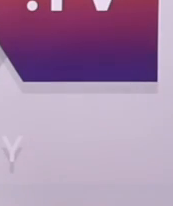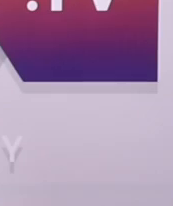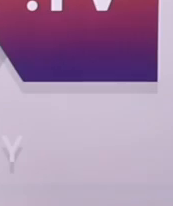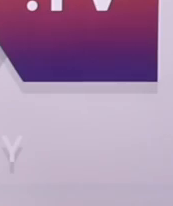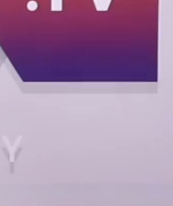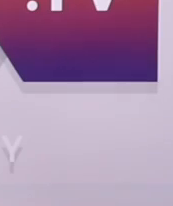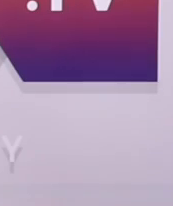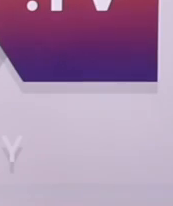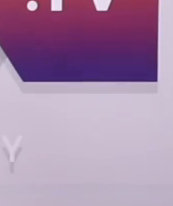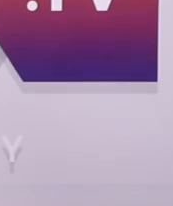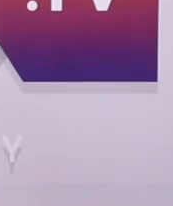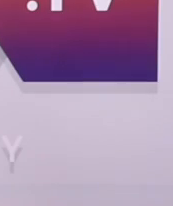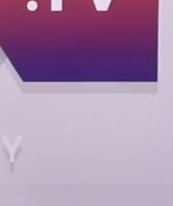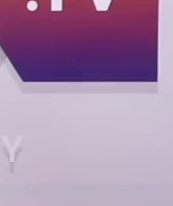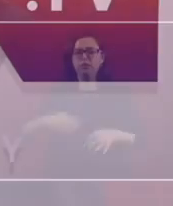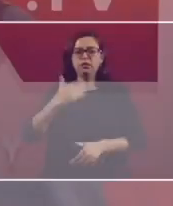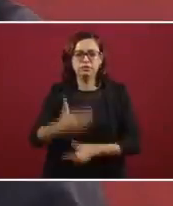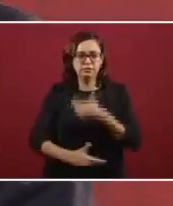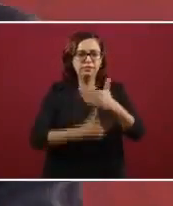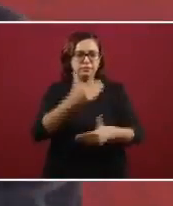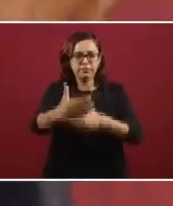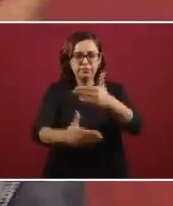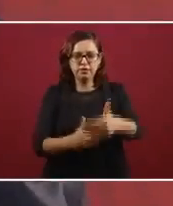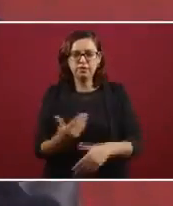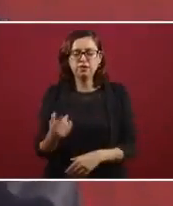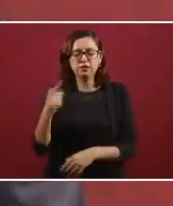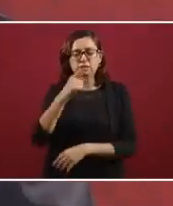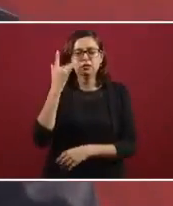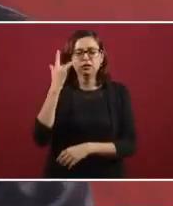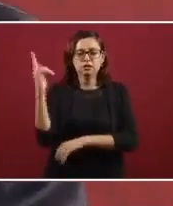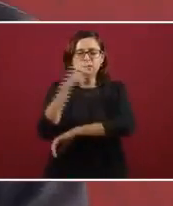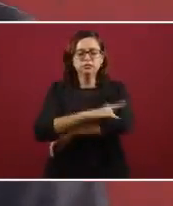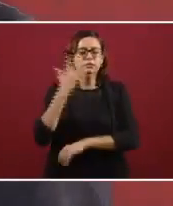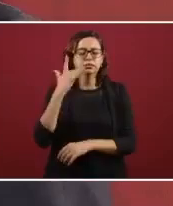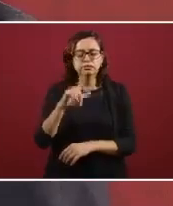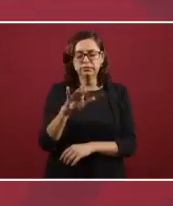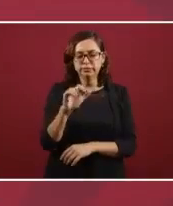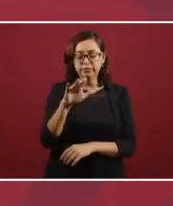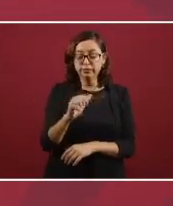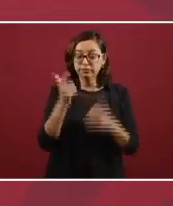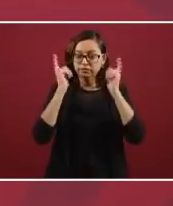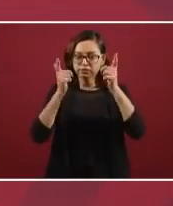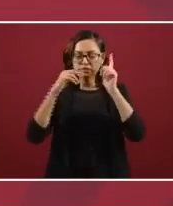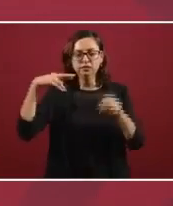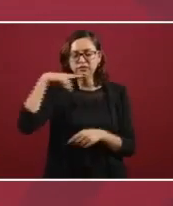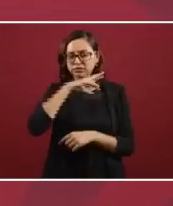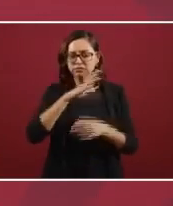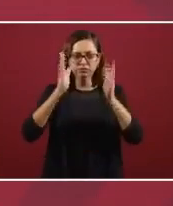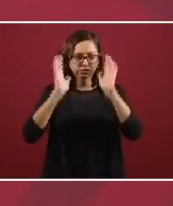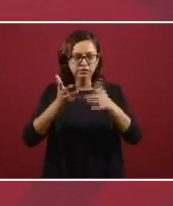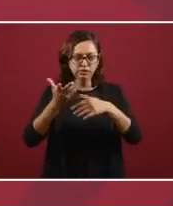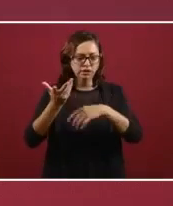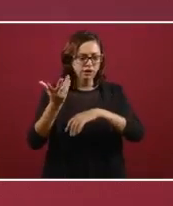de México, Andrés Manuel López Obrador, informó este día que está listo para dar el banderazo de inicio de obra del nuevo aeropuerto en Santa Lucía, en el Estado